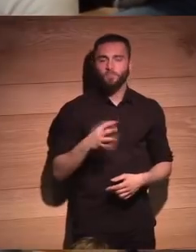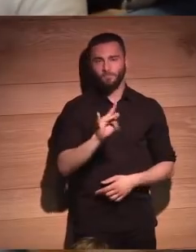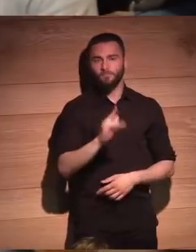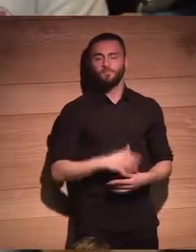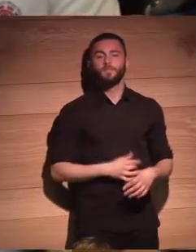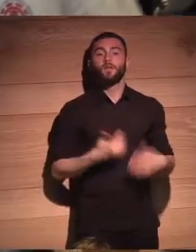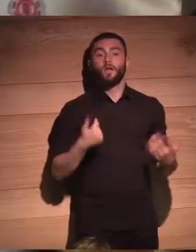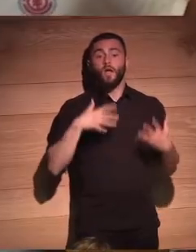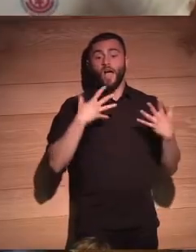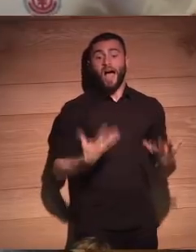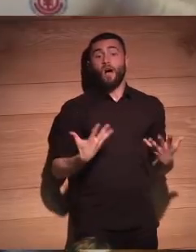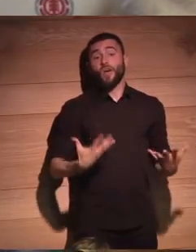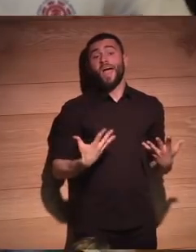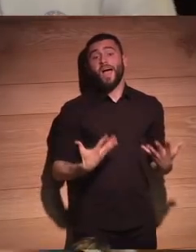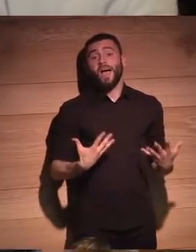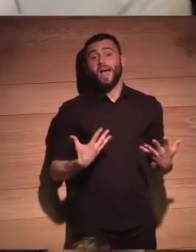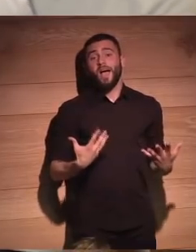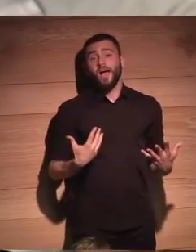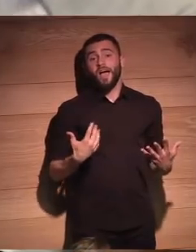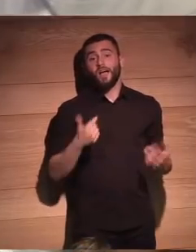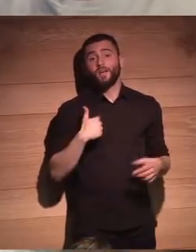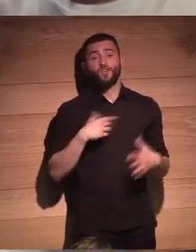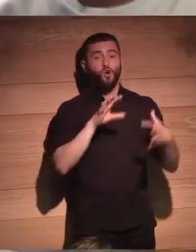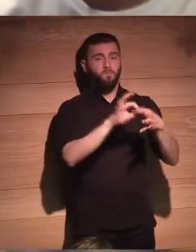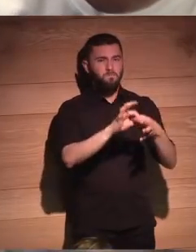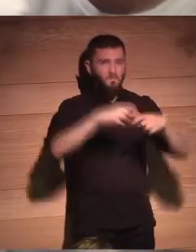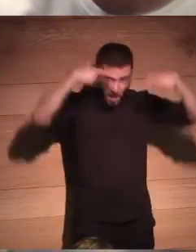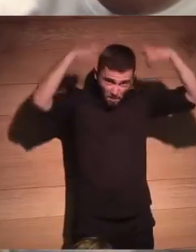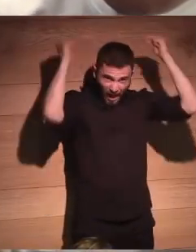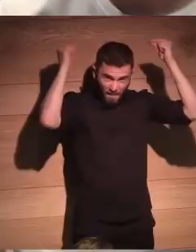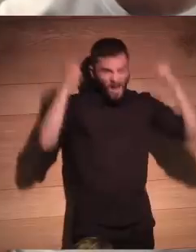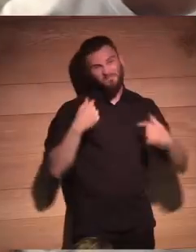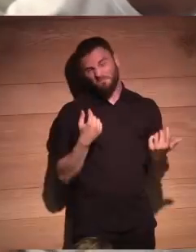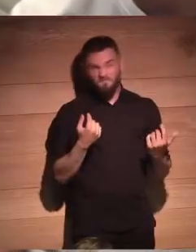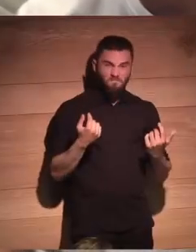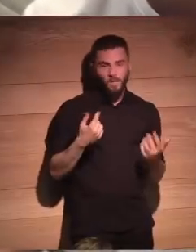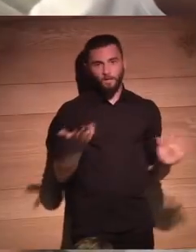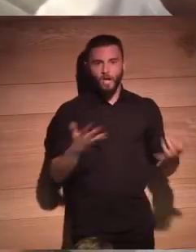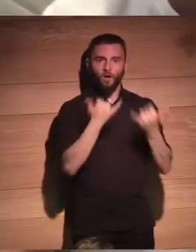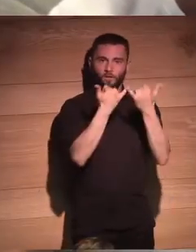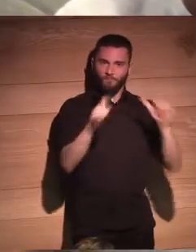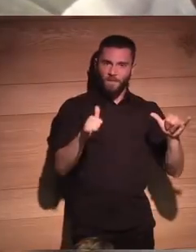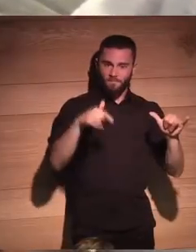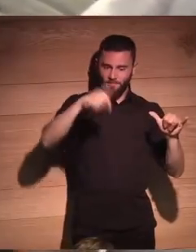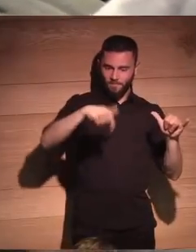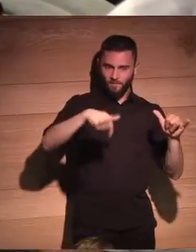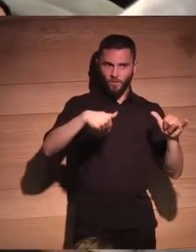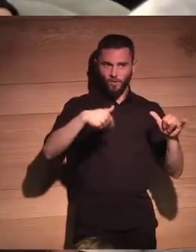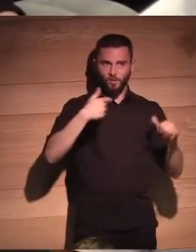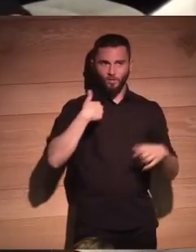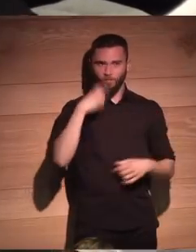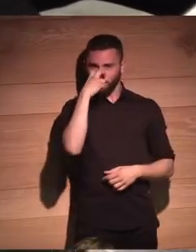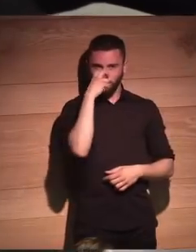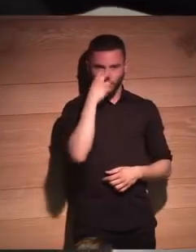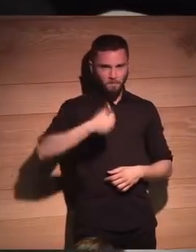bueno, yo antes no era no conectaba mucho con Batman, pero con respecto a este evento me puse a ver un poco más de él. Y ahora me